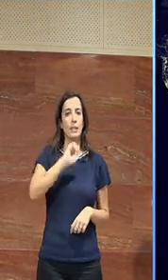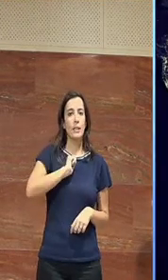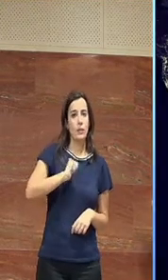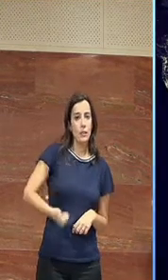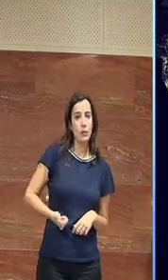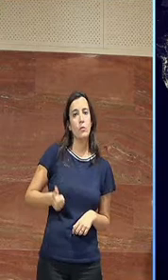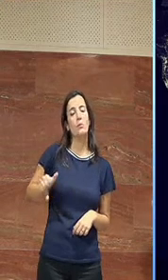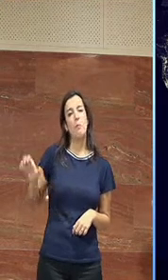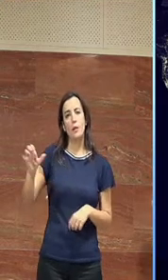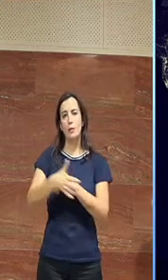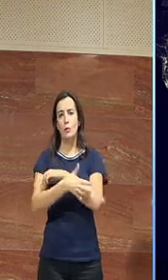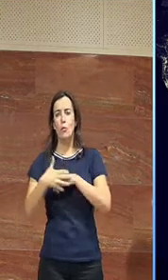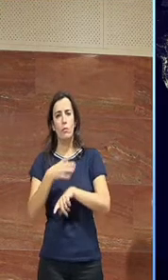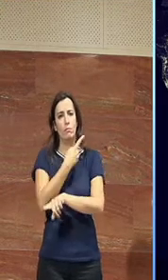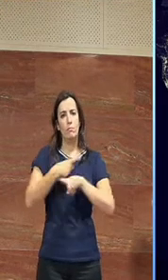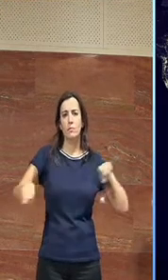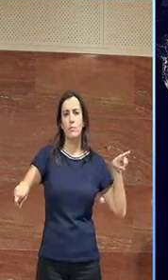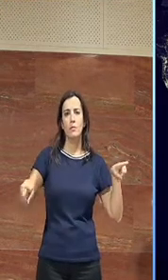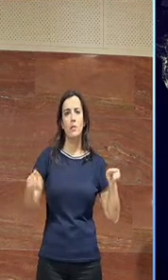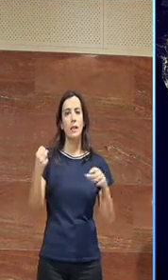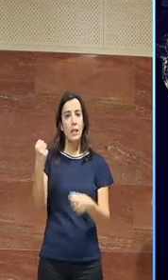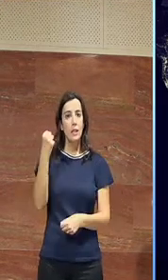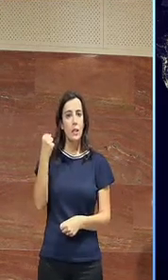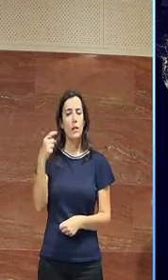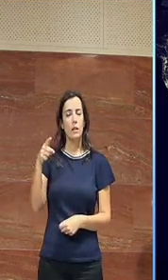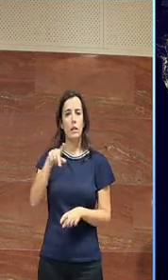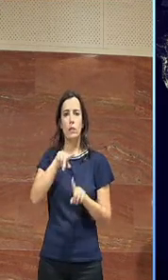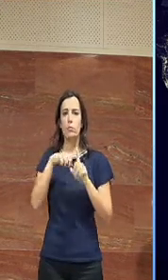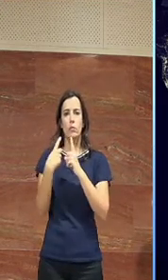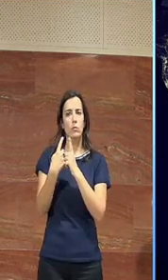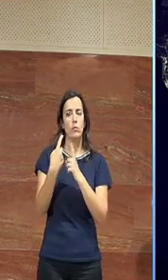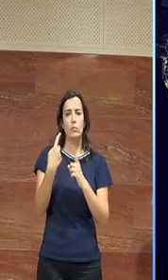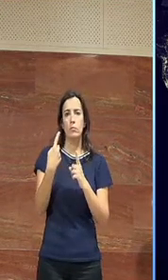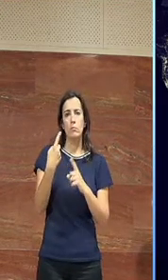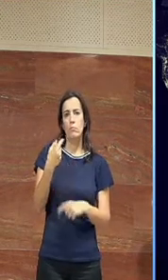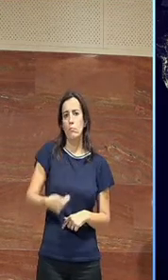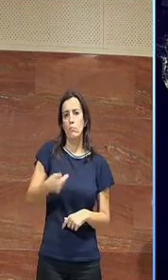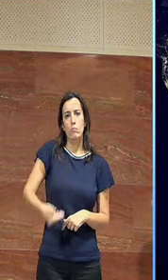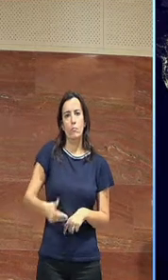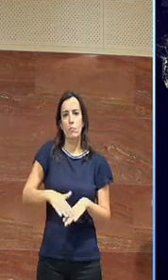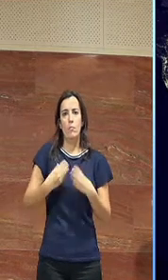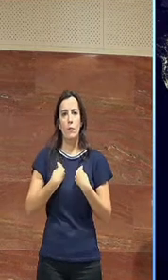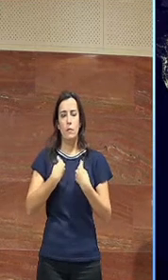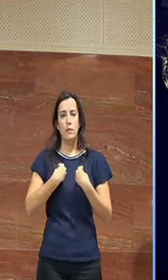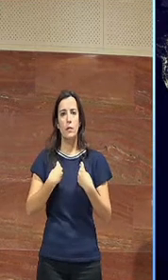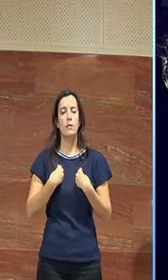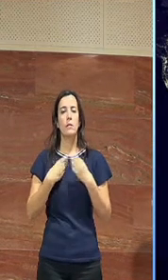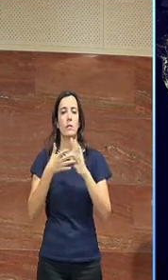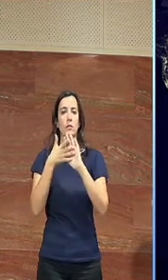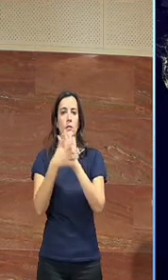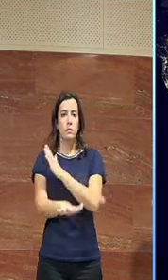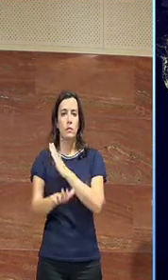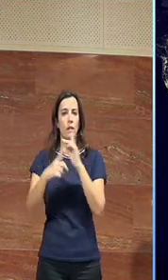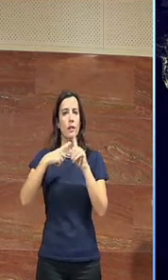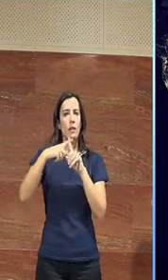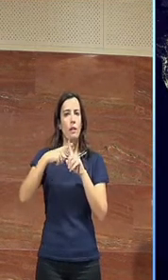países pobres. La energía es un factor que incide en la habitabilidad y que determina el nivel